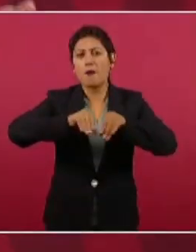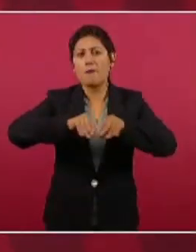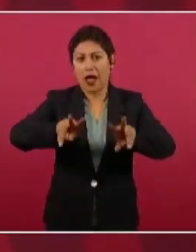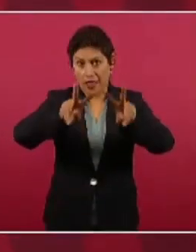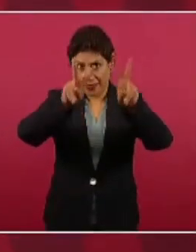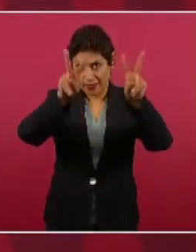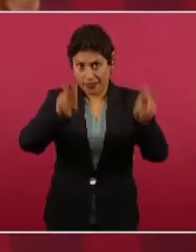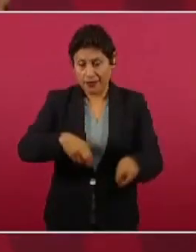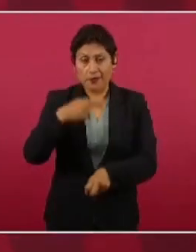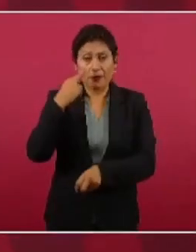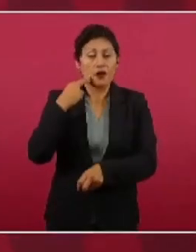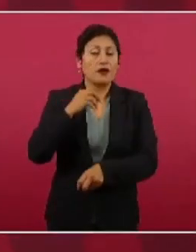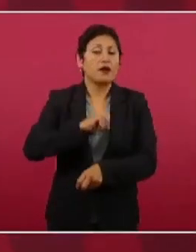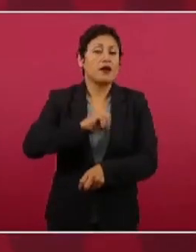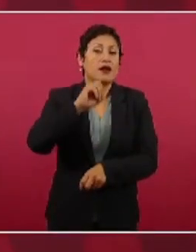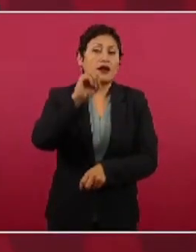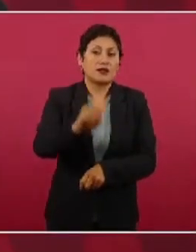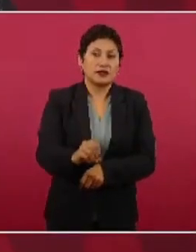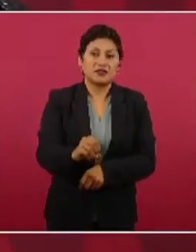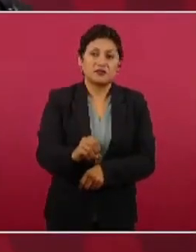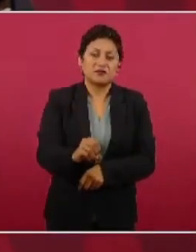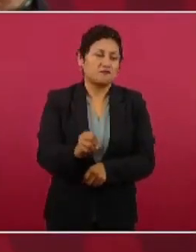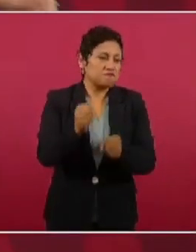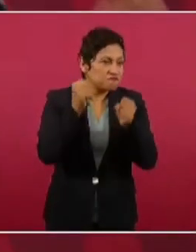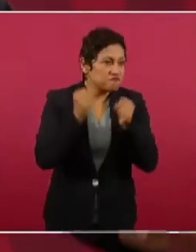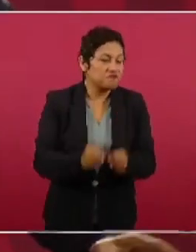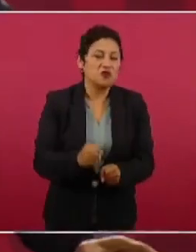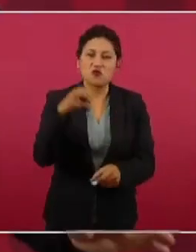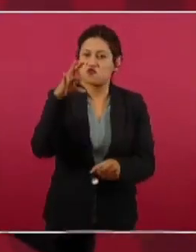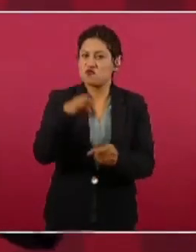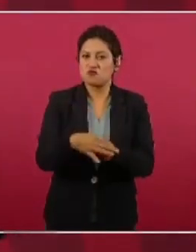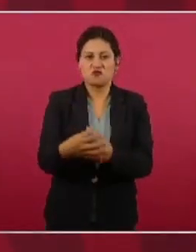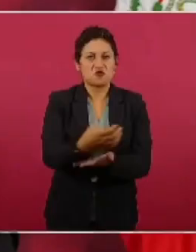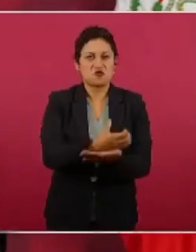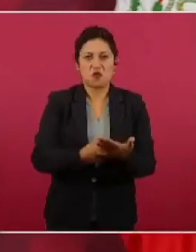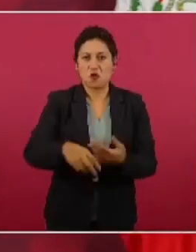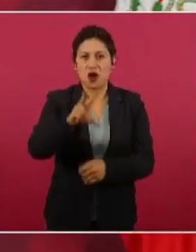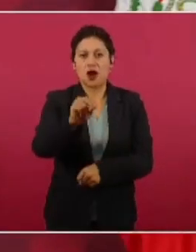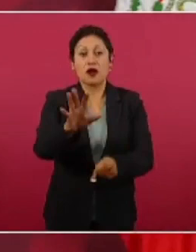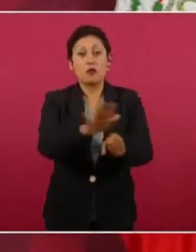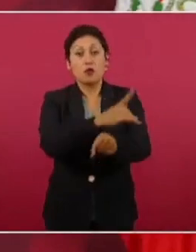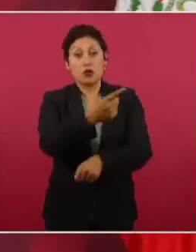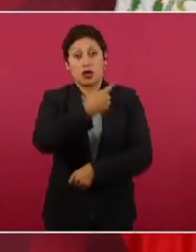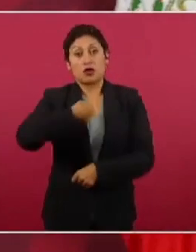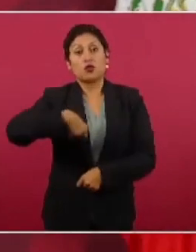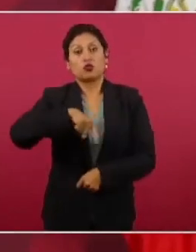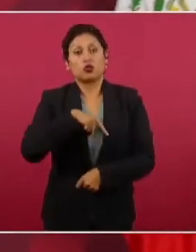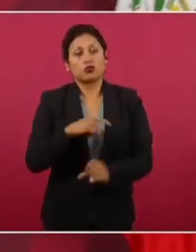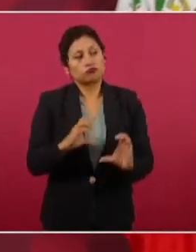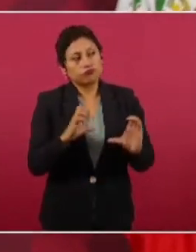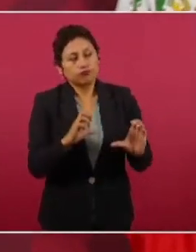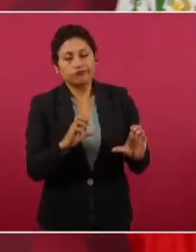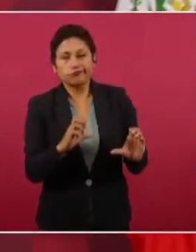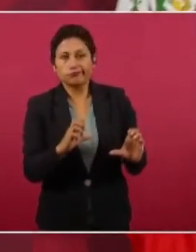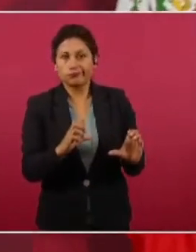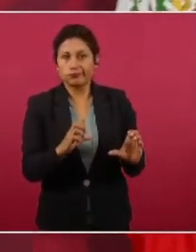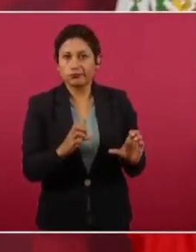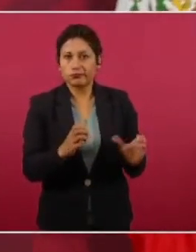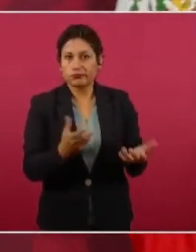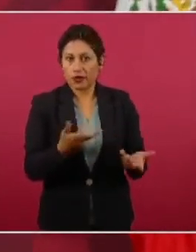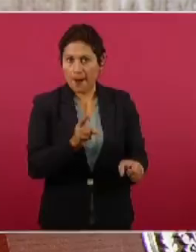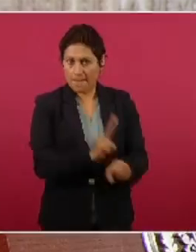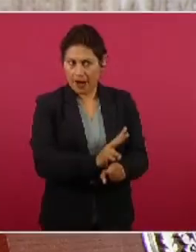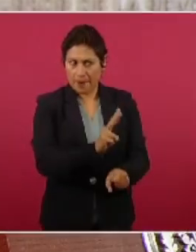vamos a estar en contra del maltrato a nuestro paisano.